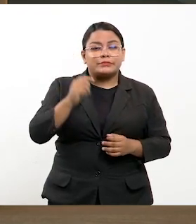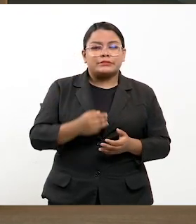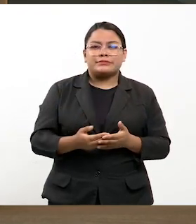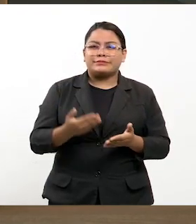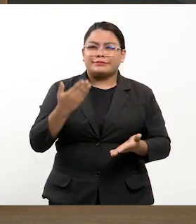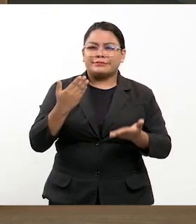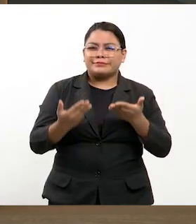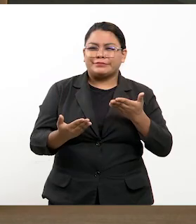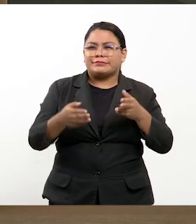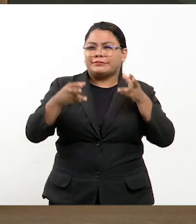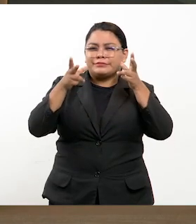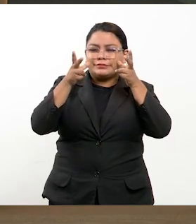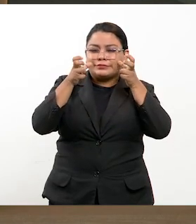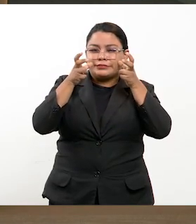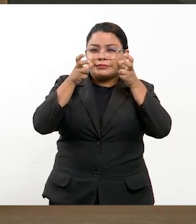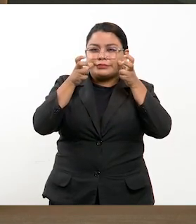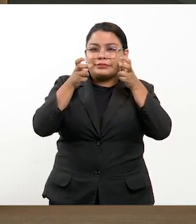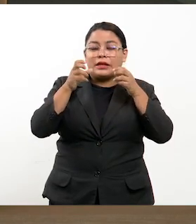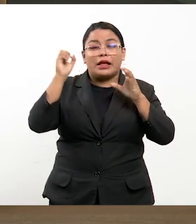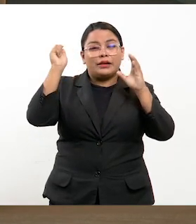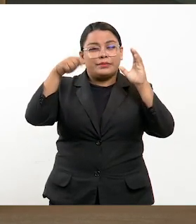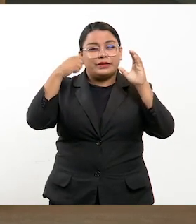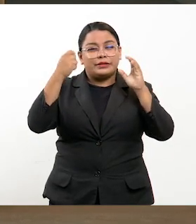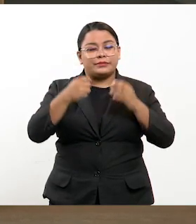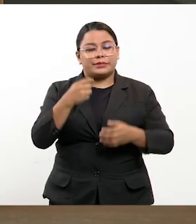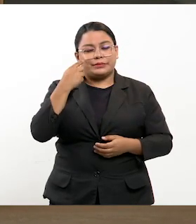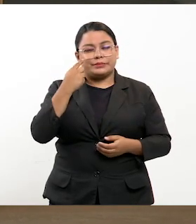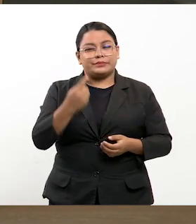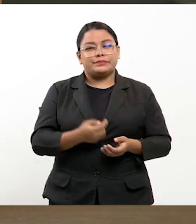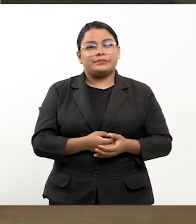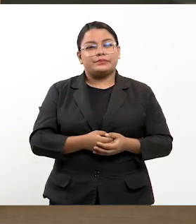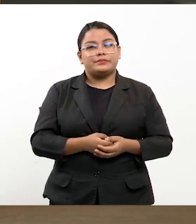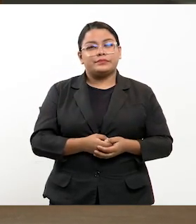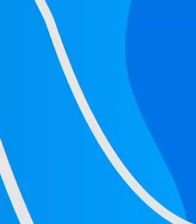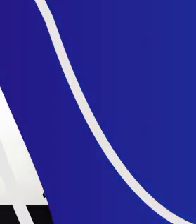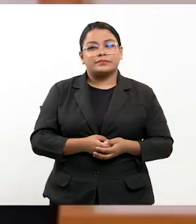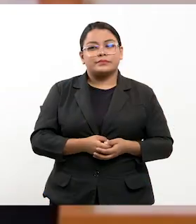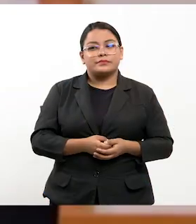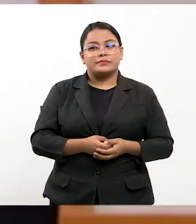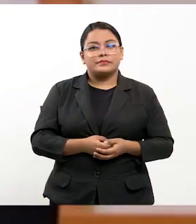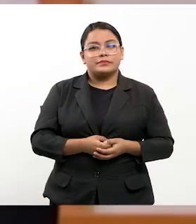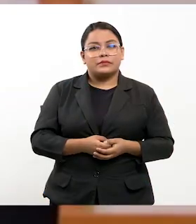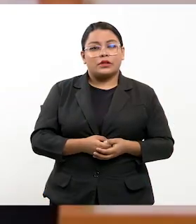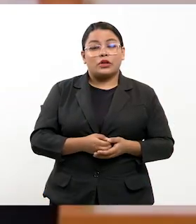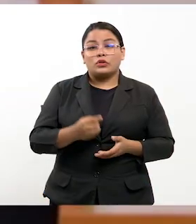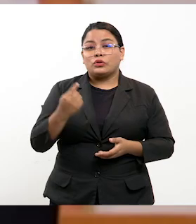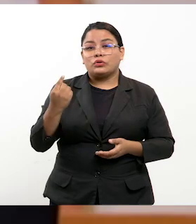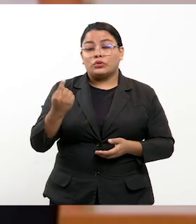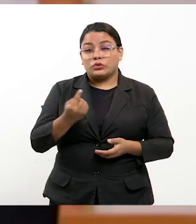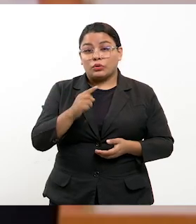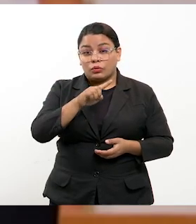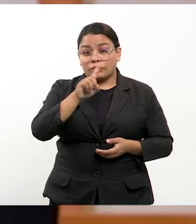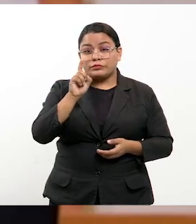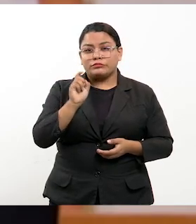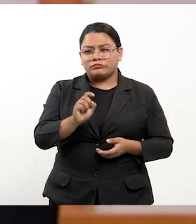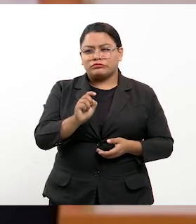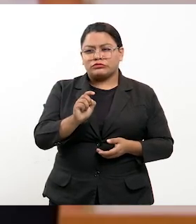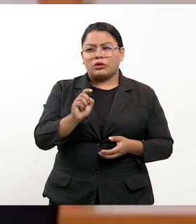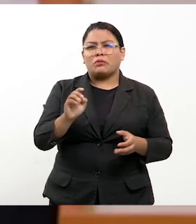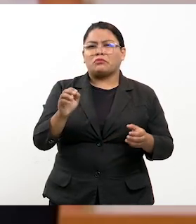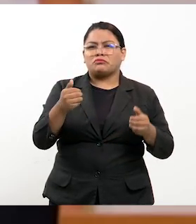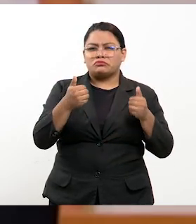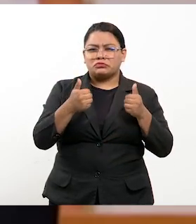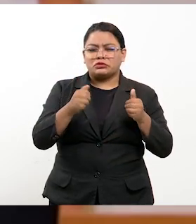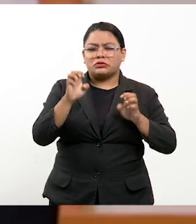te parece si observamos el siguiente video? Veámoslo. Un solo ítem será suficiente